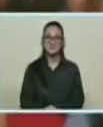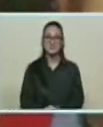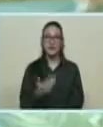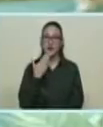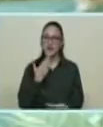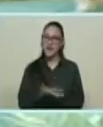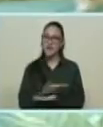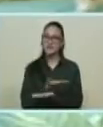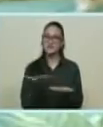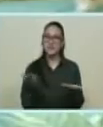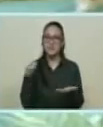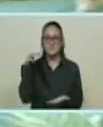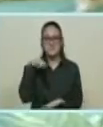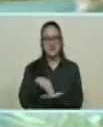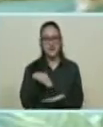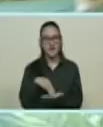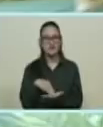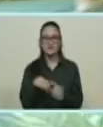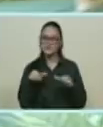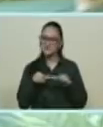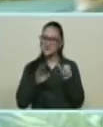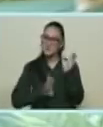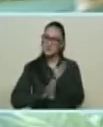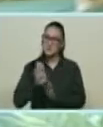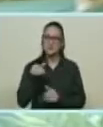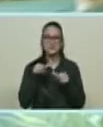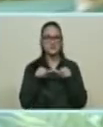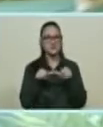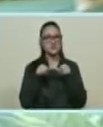Muchas gracias, estado Miranda. Sigamos adelante.